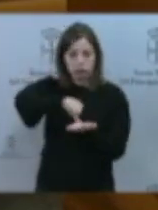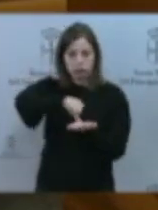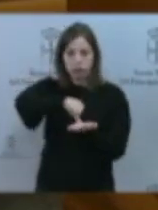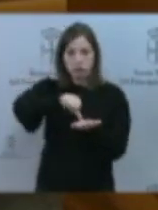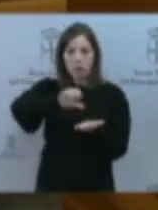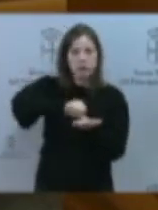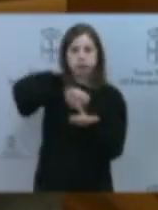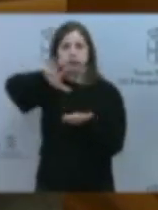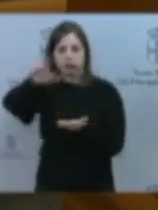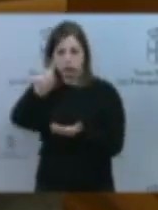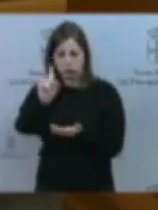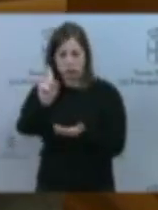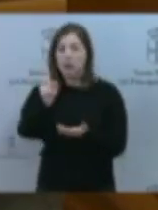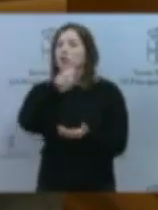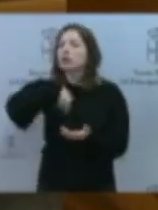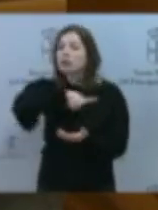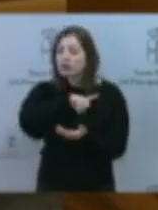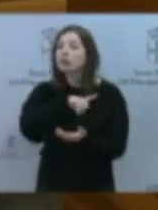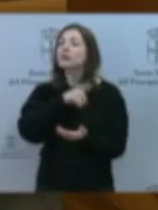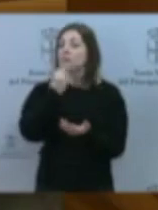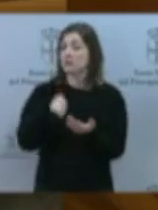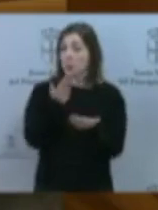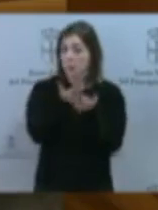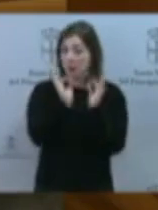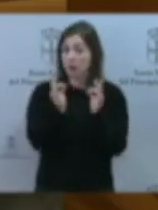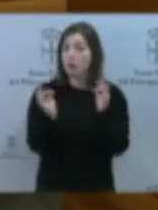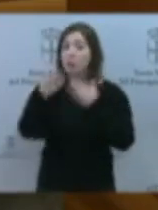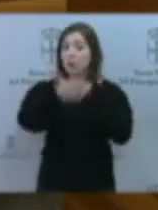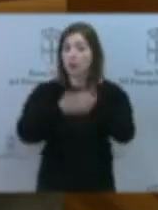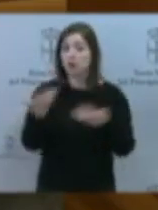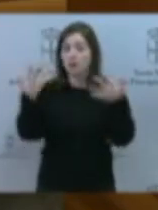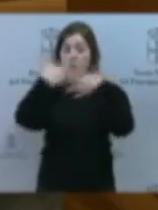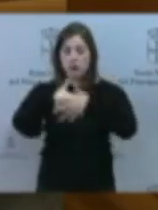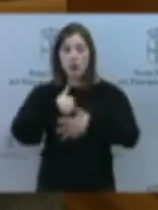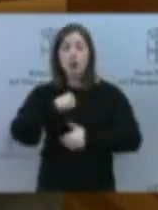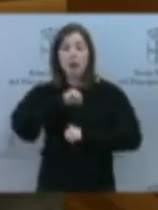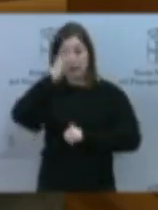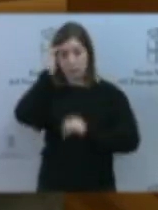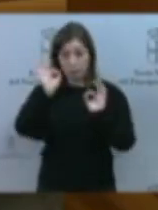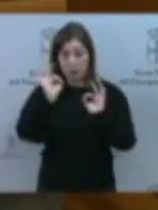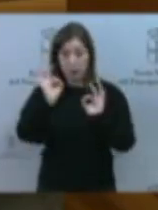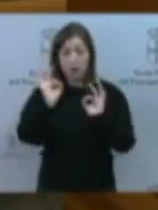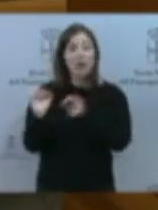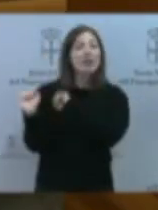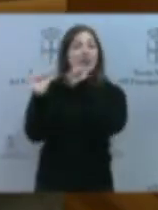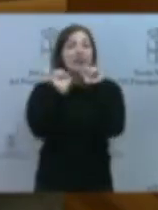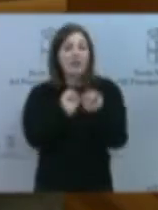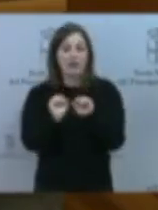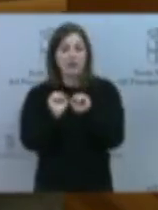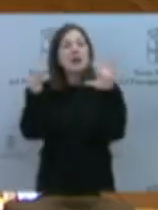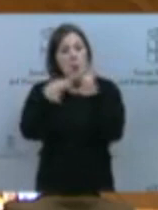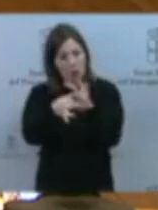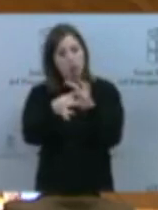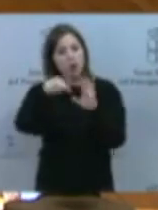proceso de fusión y eso es lo que yo espero que salga como producto de la misma, la defensa de los puestos de trabajo y la defensa de su vinculación al